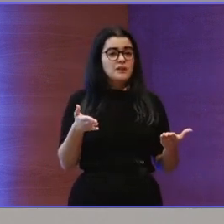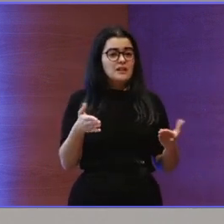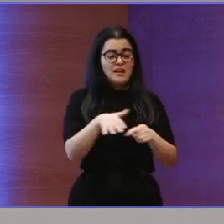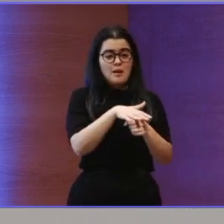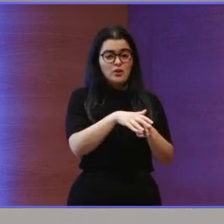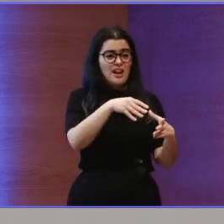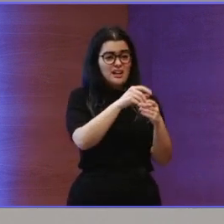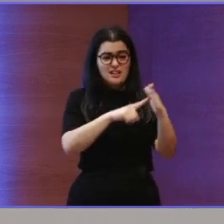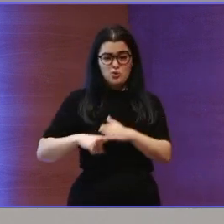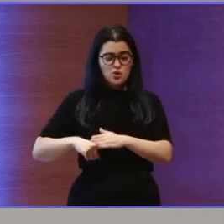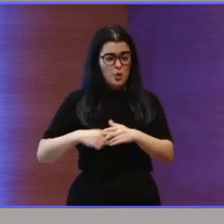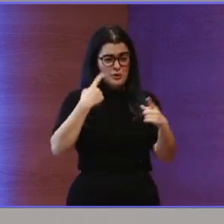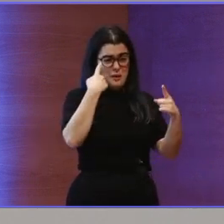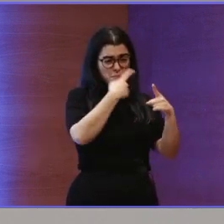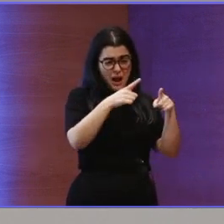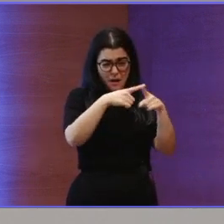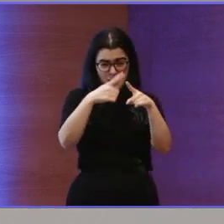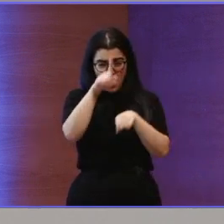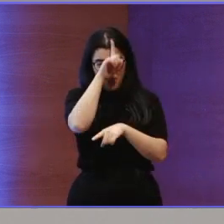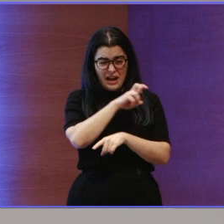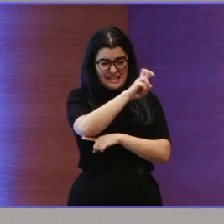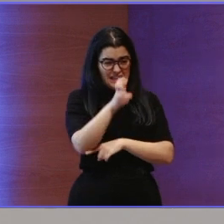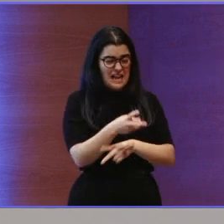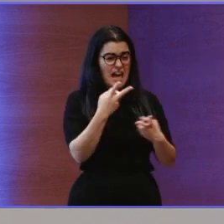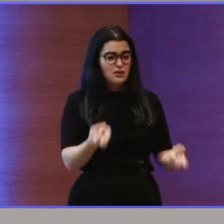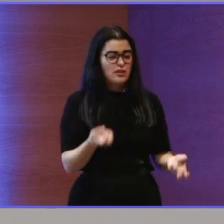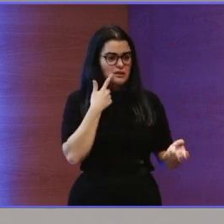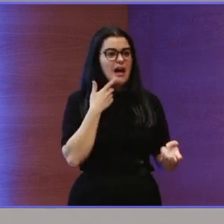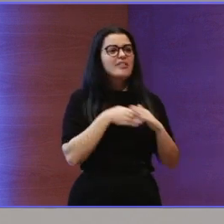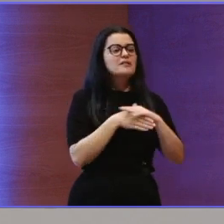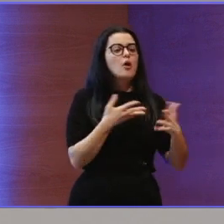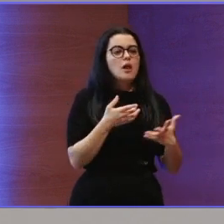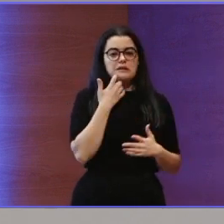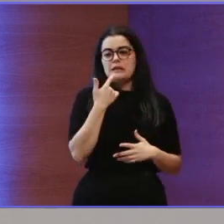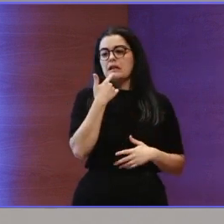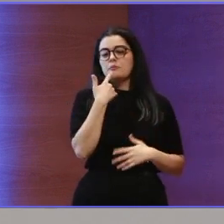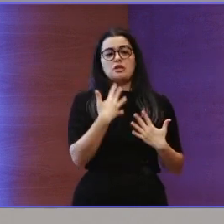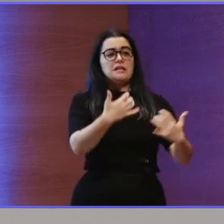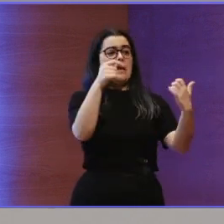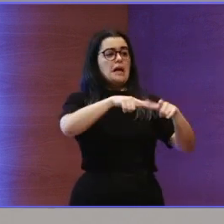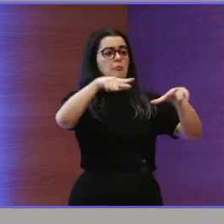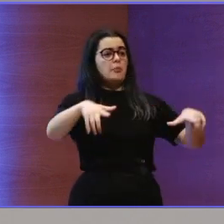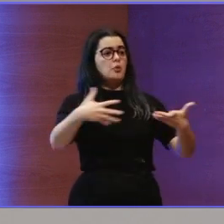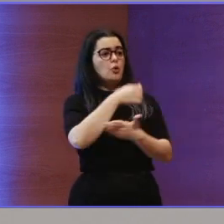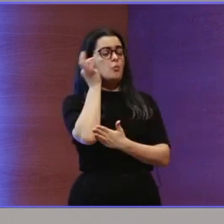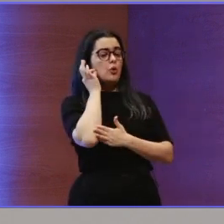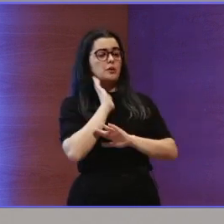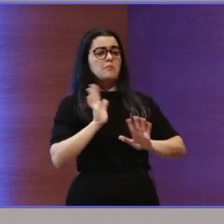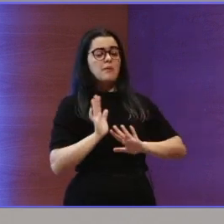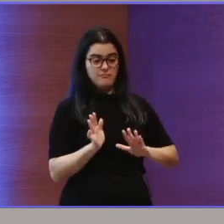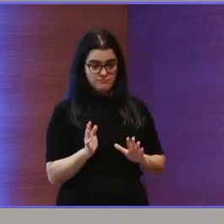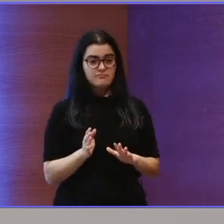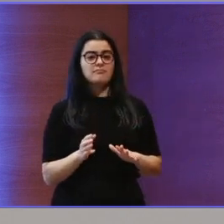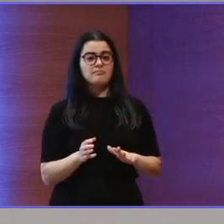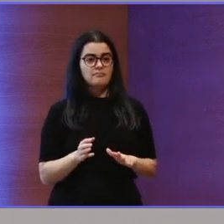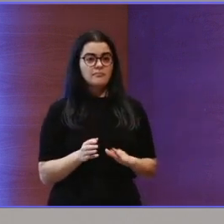de la exclusión no eh solemos decir que si en esta sala estuviéramos solo mujeres pues la entraríamos diamos Bueno